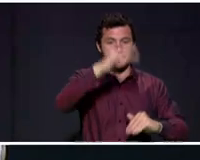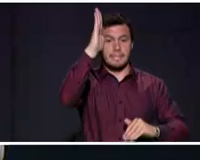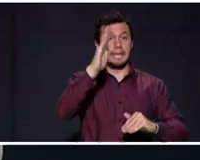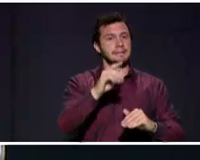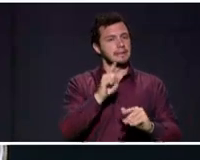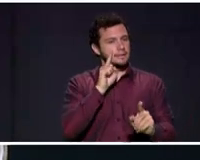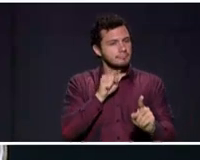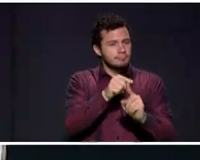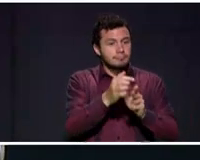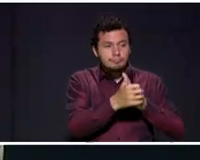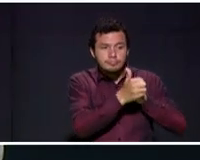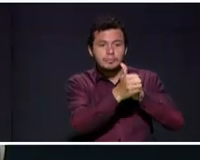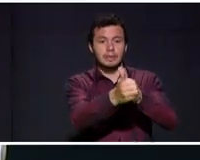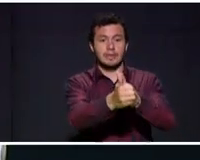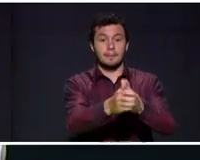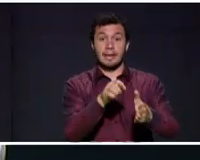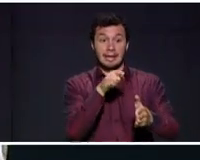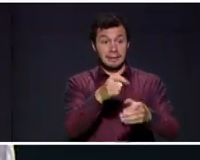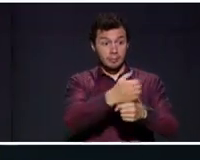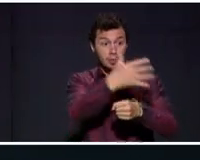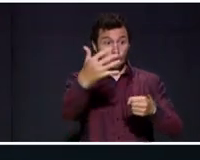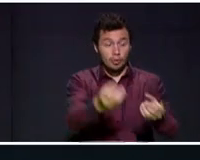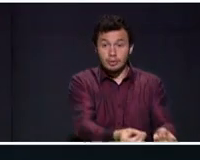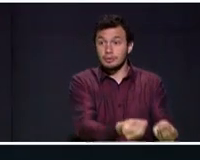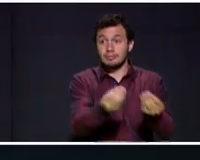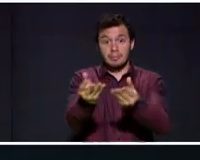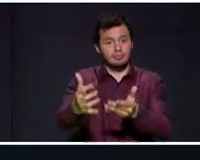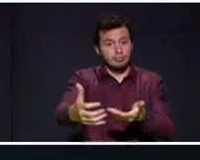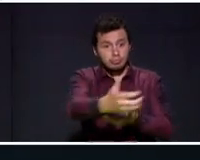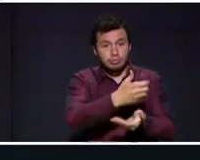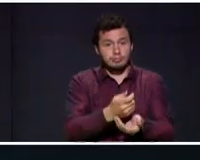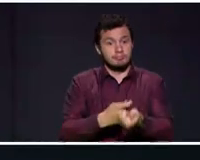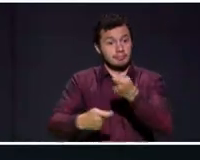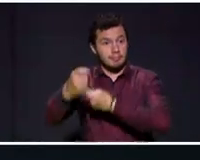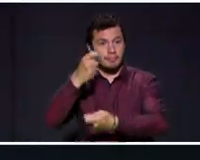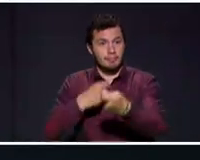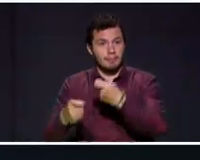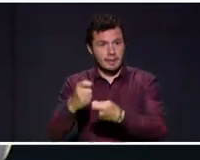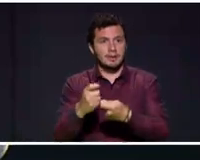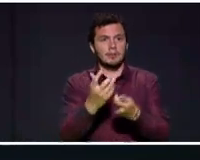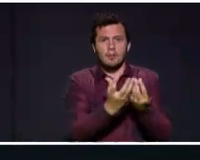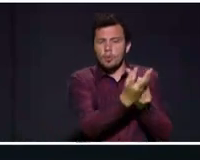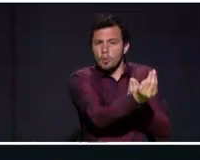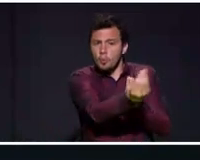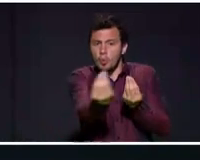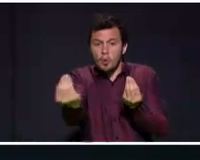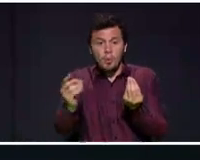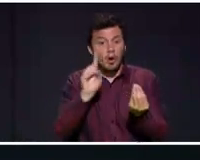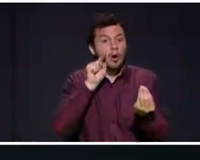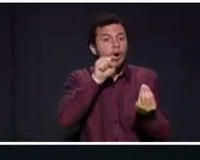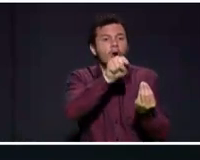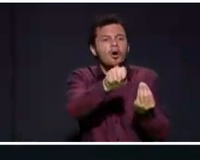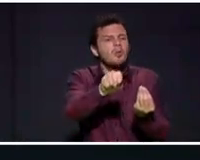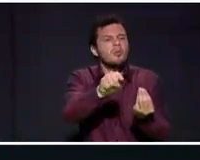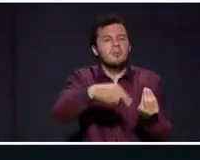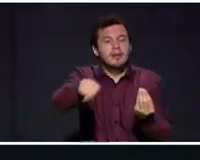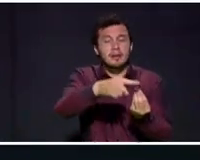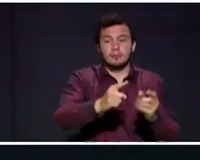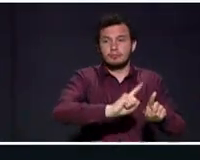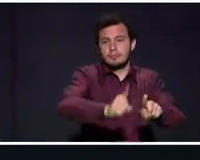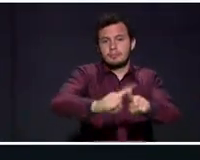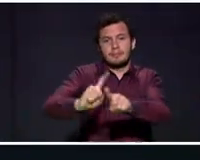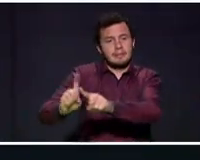utilizar ese producto y hacer clúster que vayan a vender productos dinamizados y cambiados diferentes en